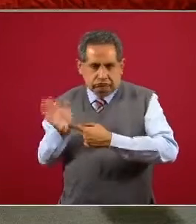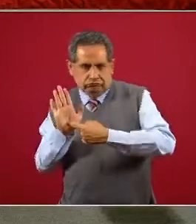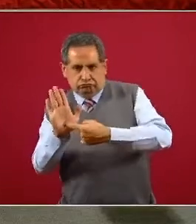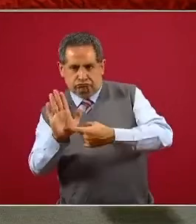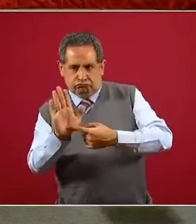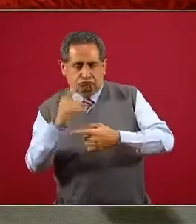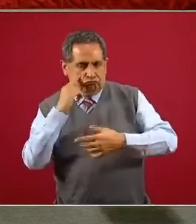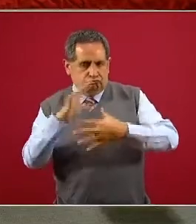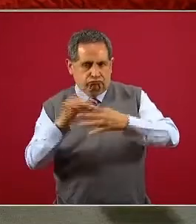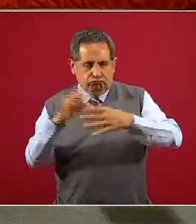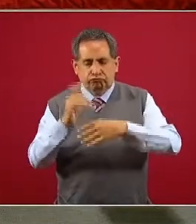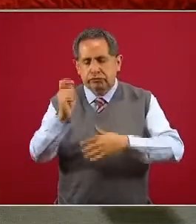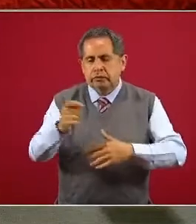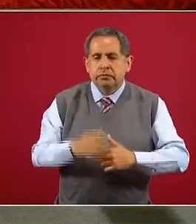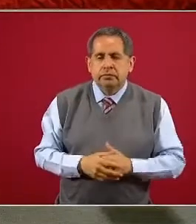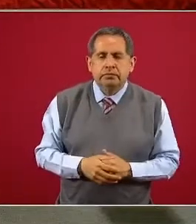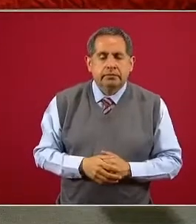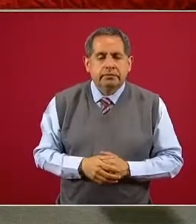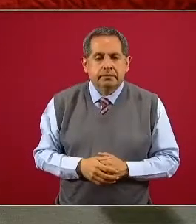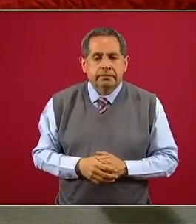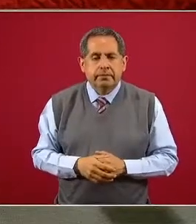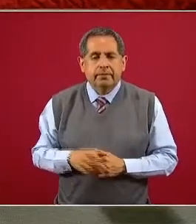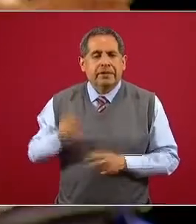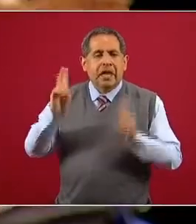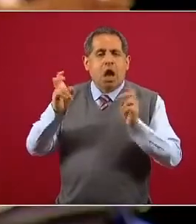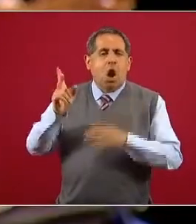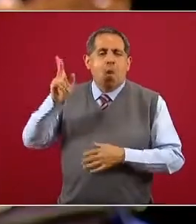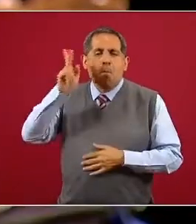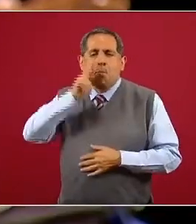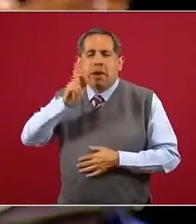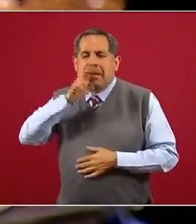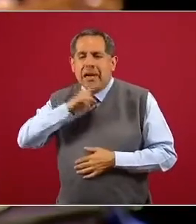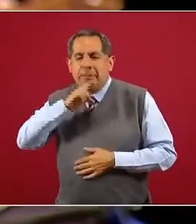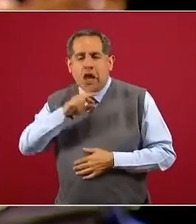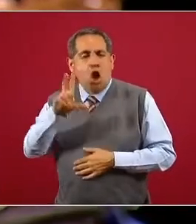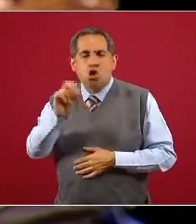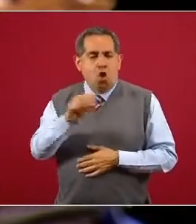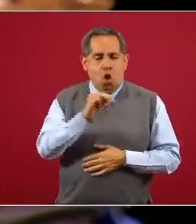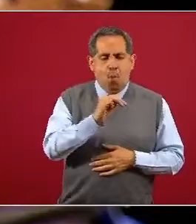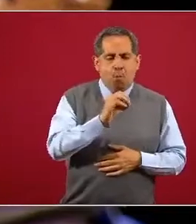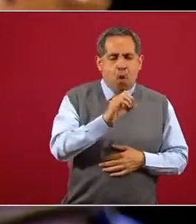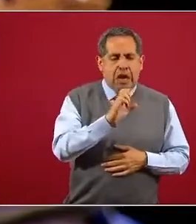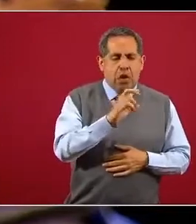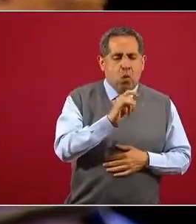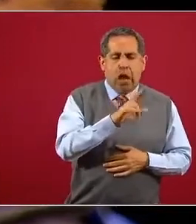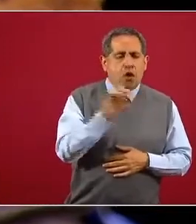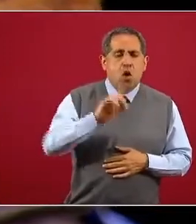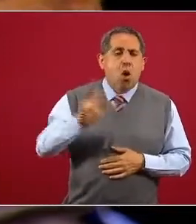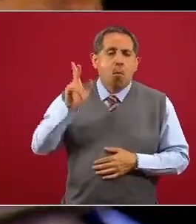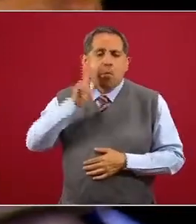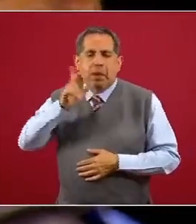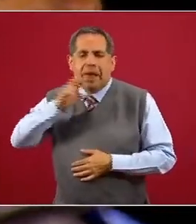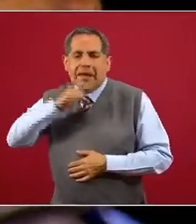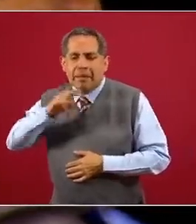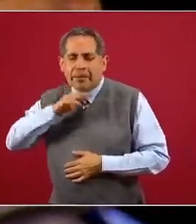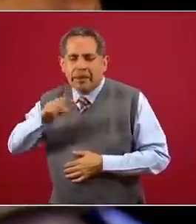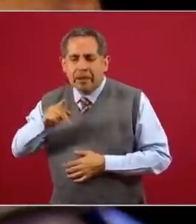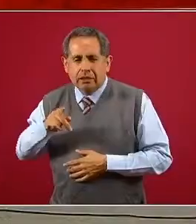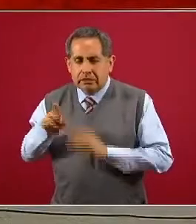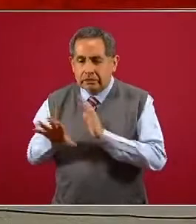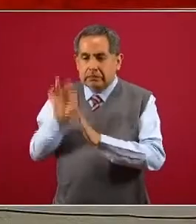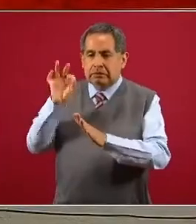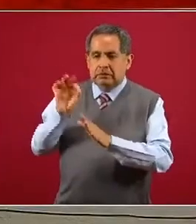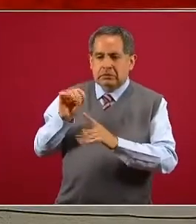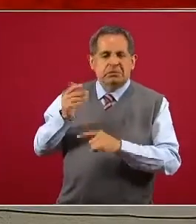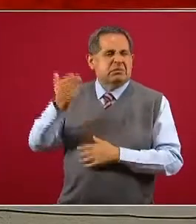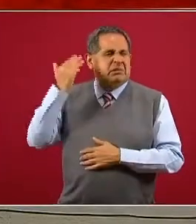tiene que ver con las pruebas rápidas, no moleculares, sino rápidas. Es un hallazgo que